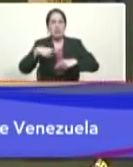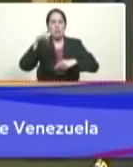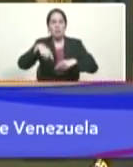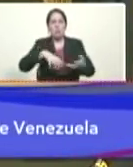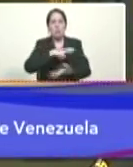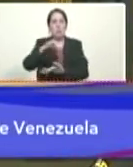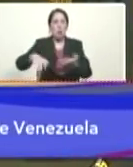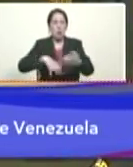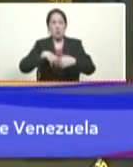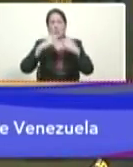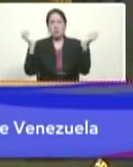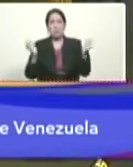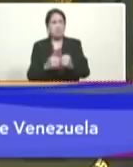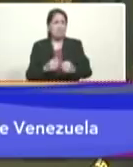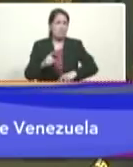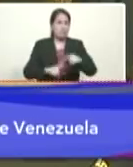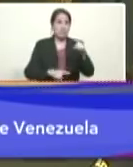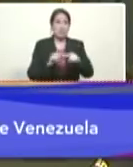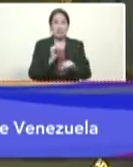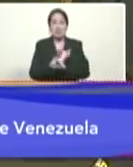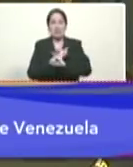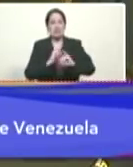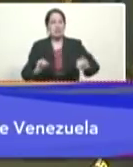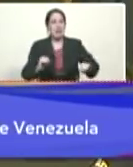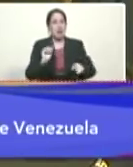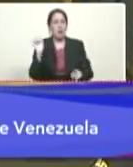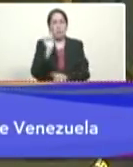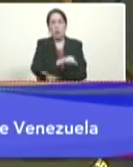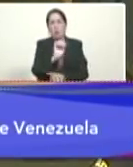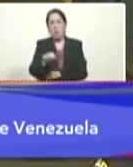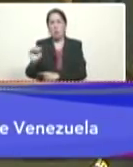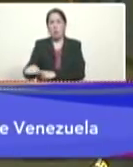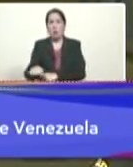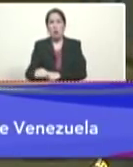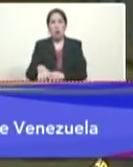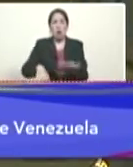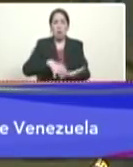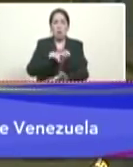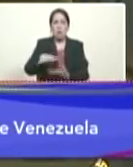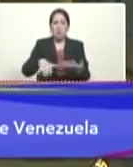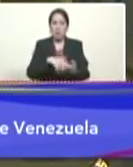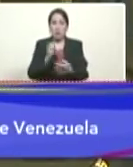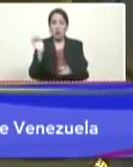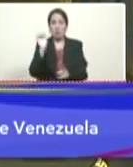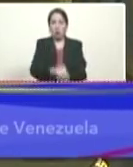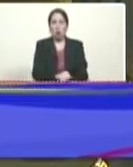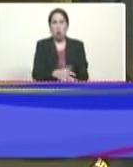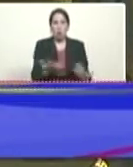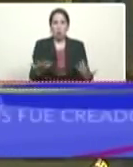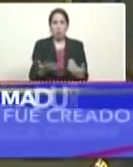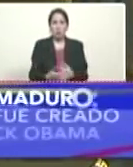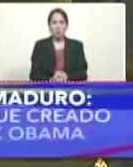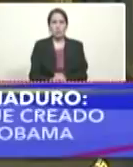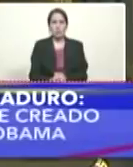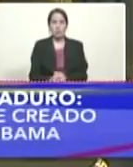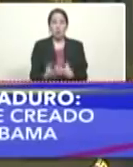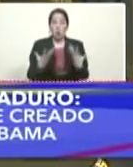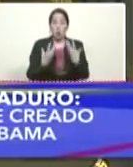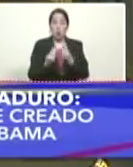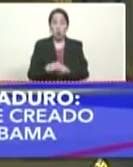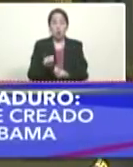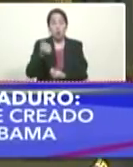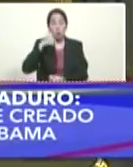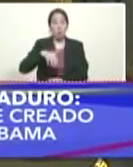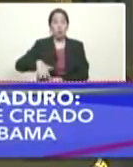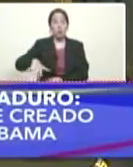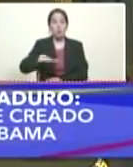nacional vencimos la violencia derrotados la violencia los derrotamos con el pueblo